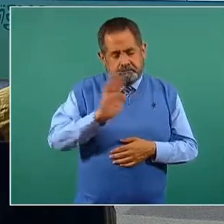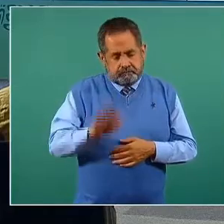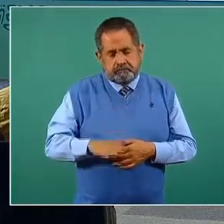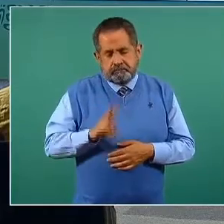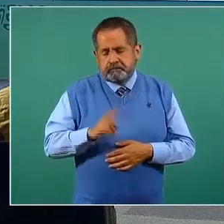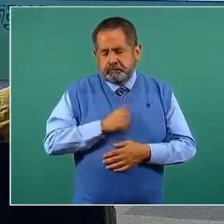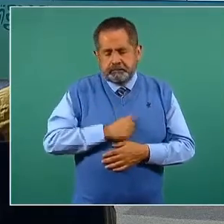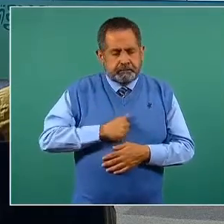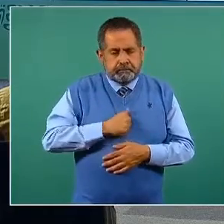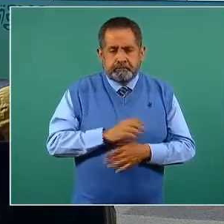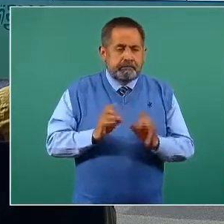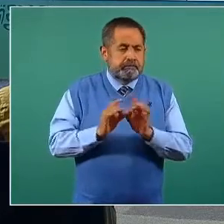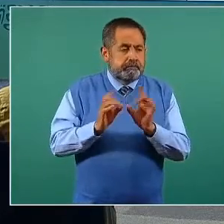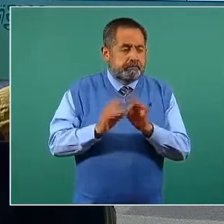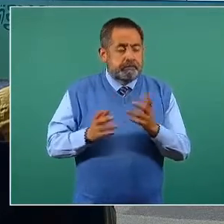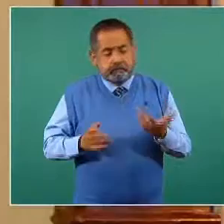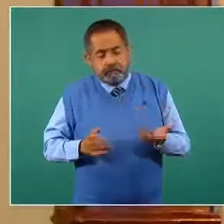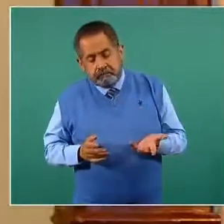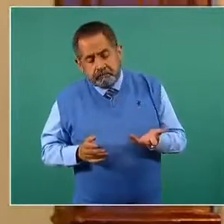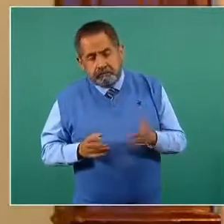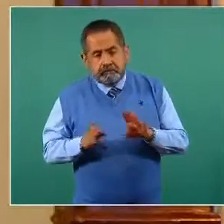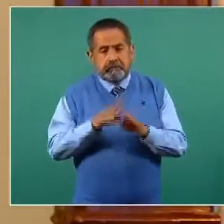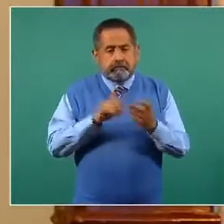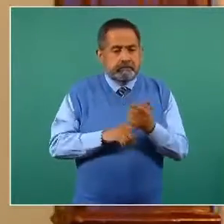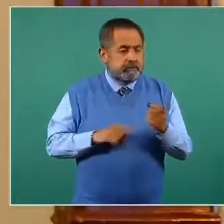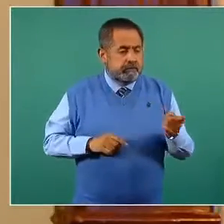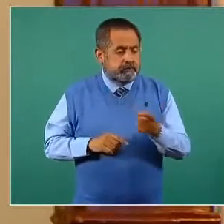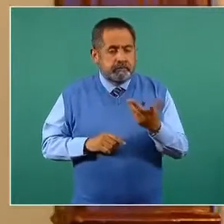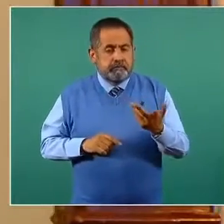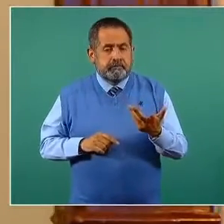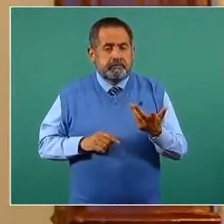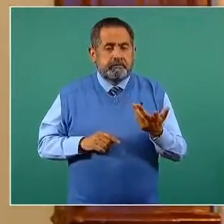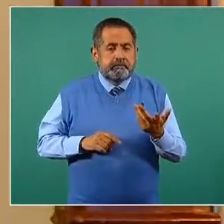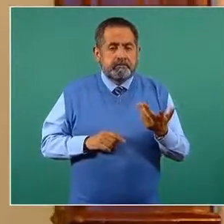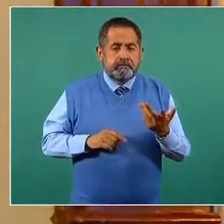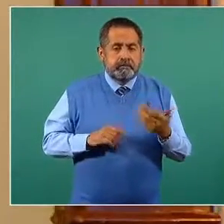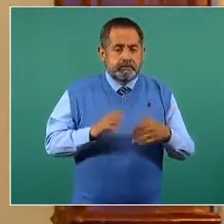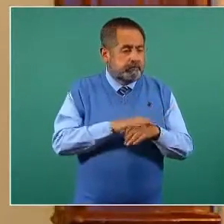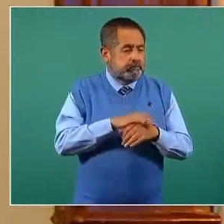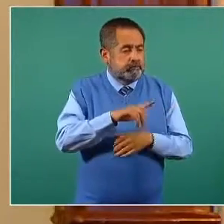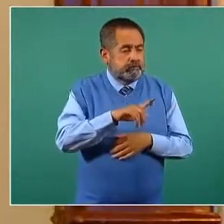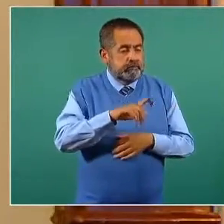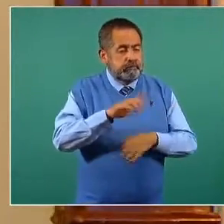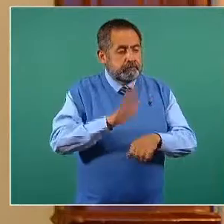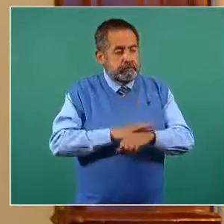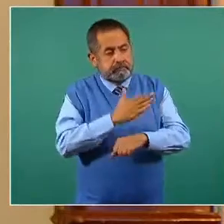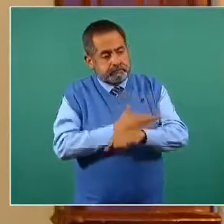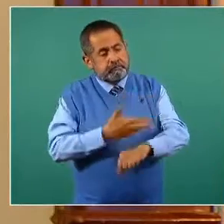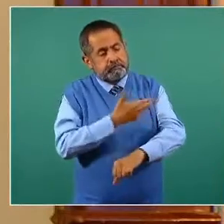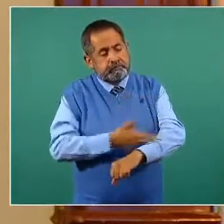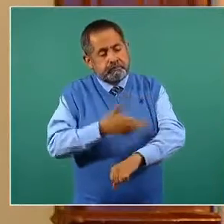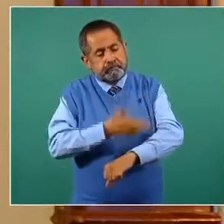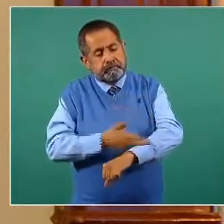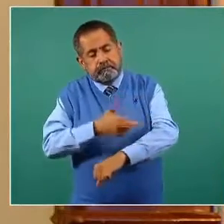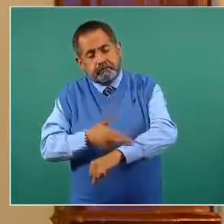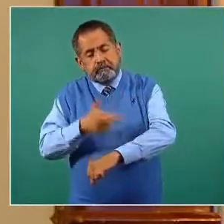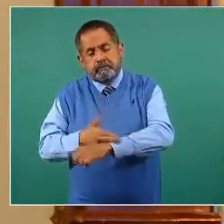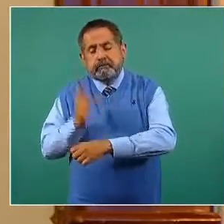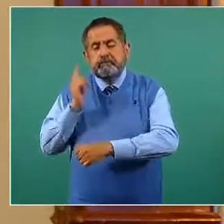fallecido que por función o por consecuencia de la demora en los procesos de identificación